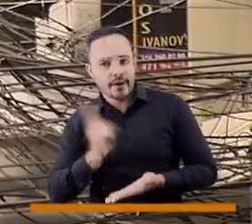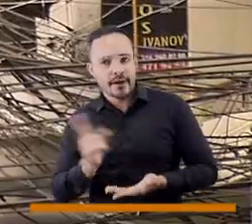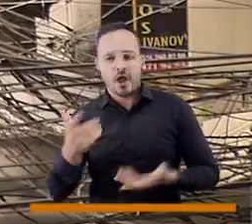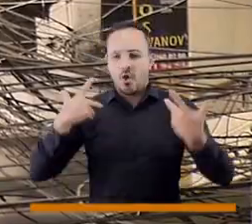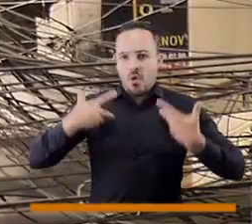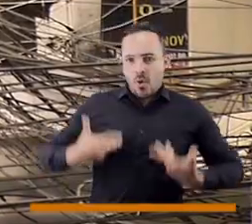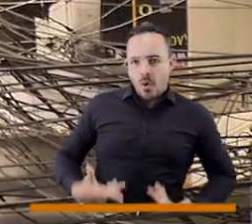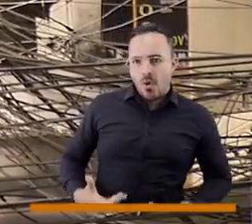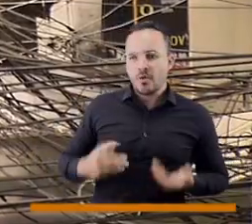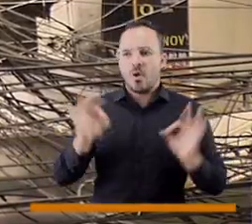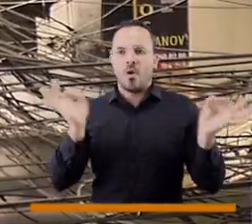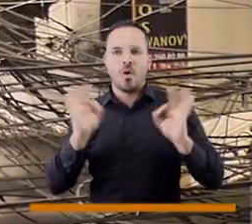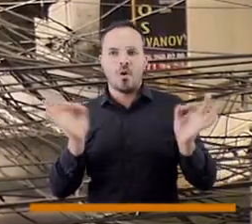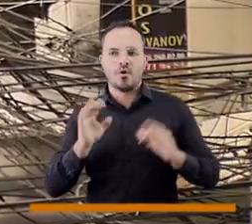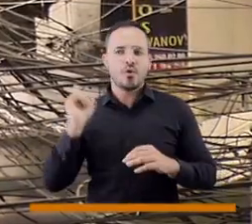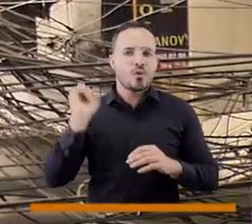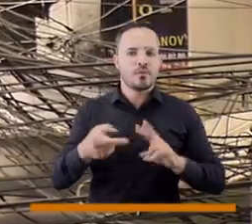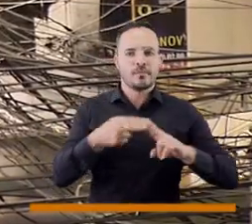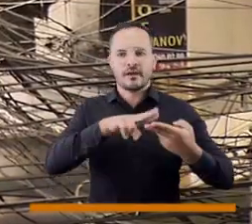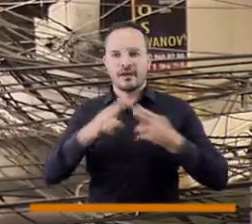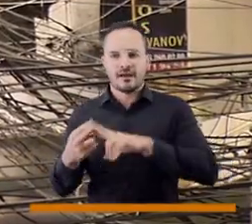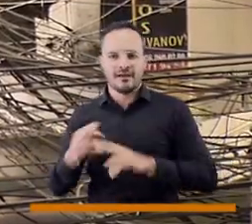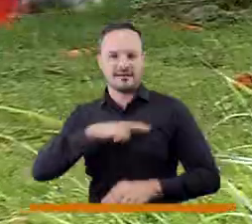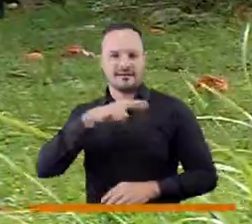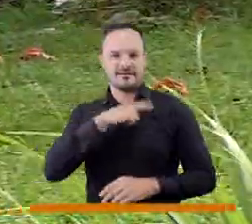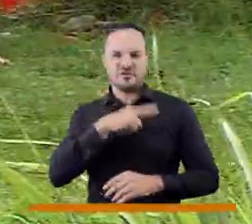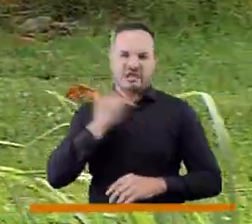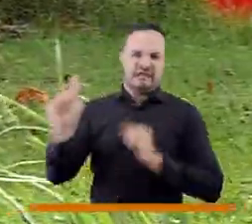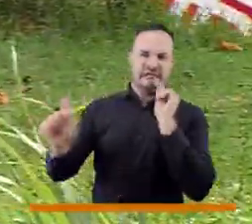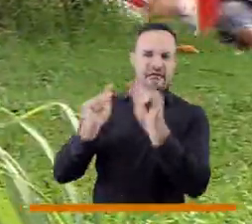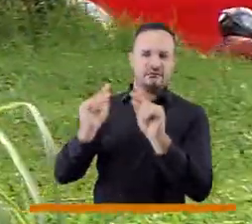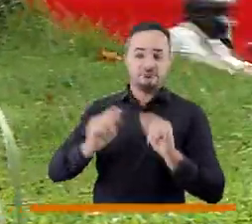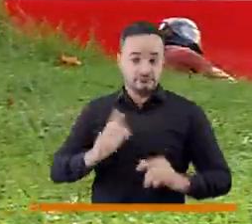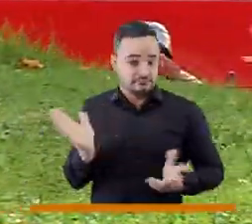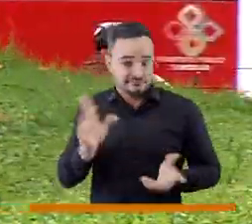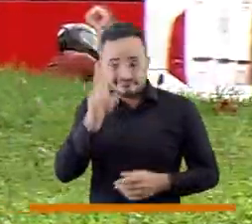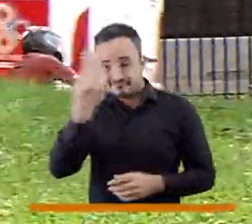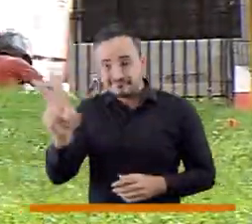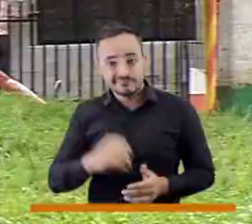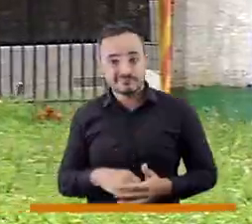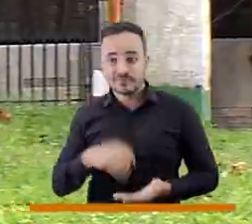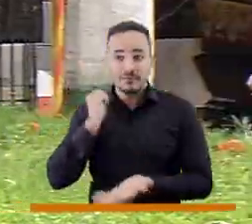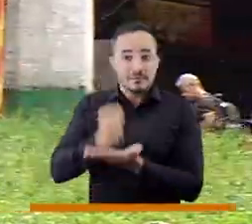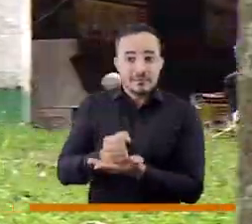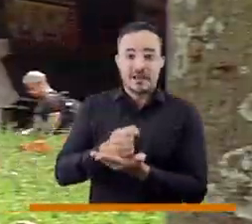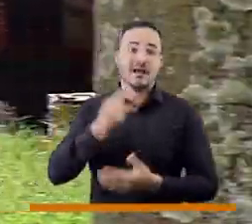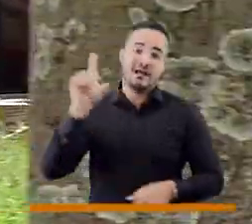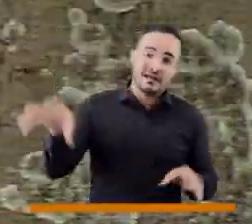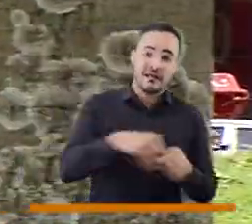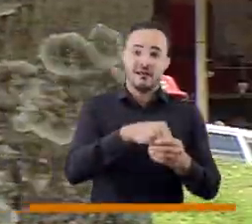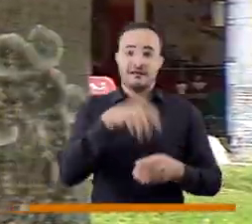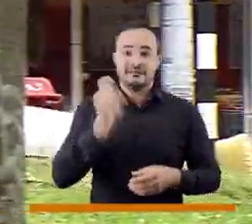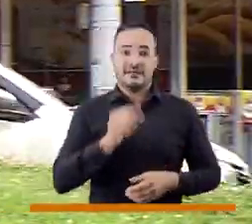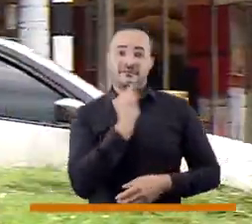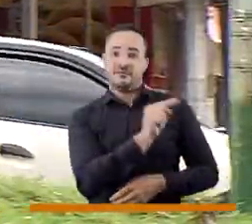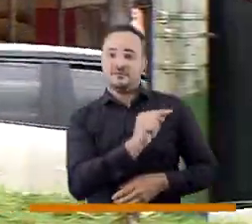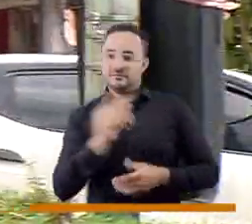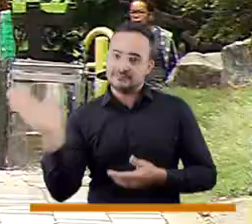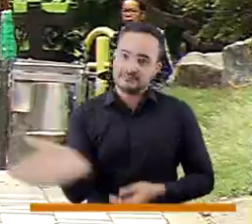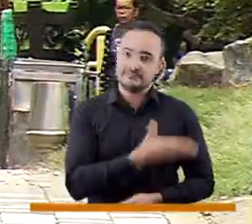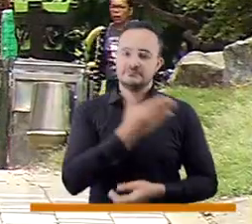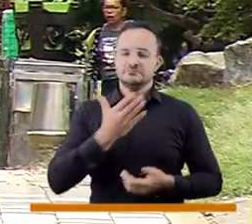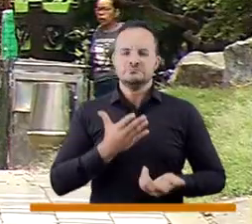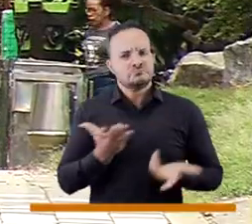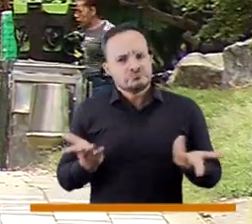vulnerar por su creencia, por su forma de llevar un atuendo o una vestimenta que tenga relación directa con la religión, que a las personas no se les